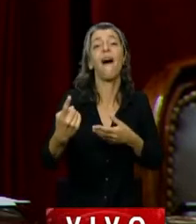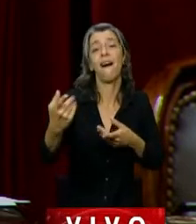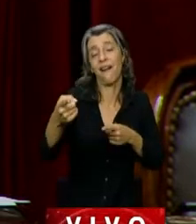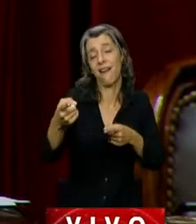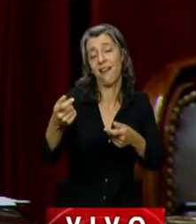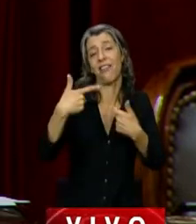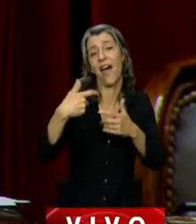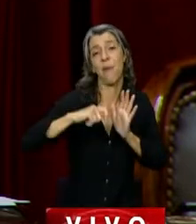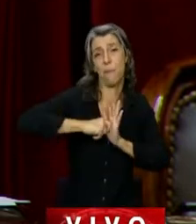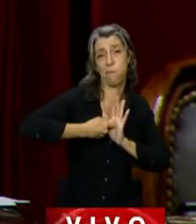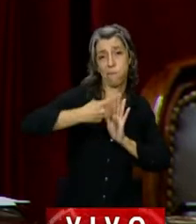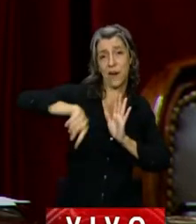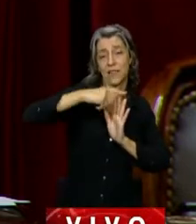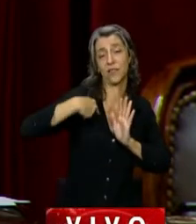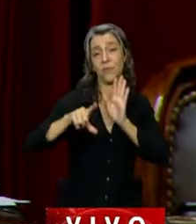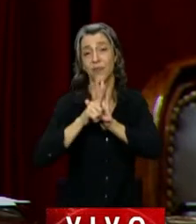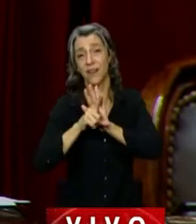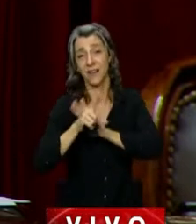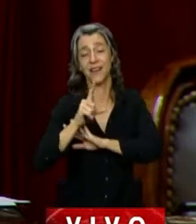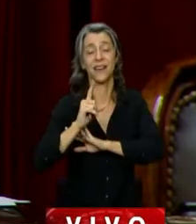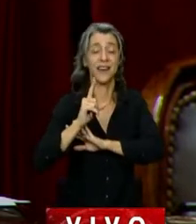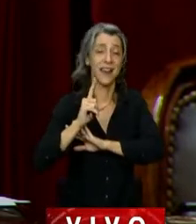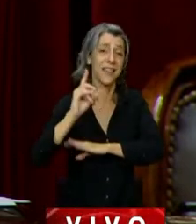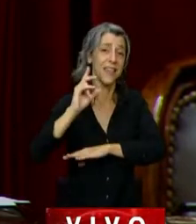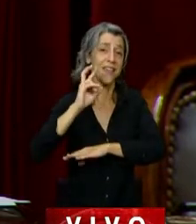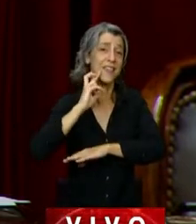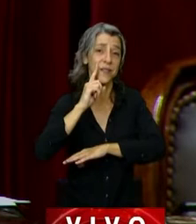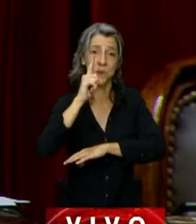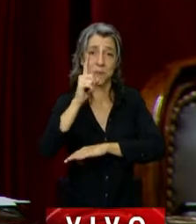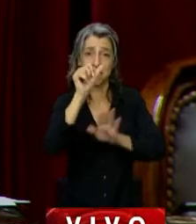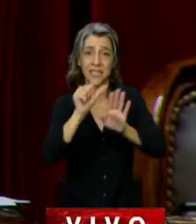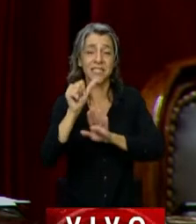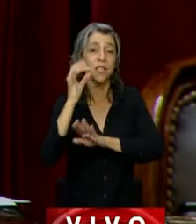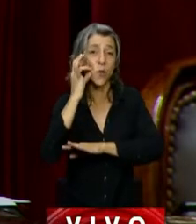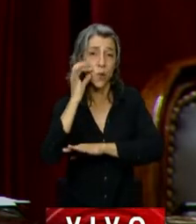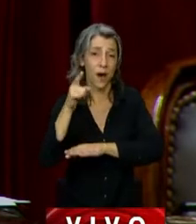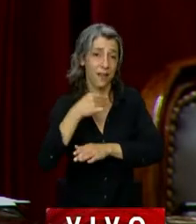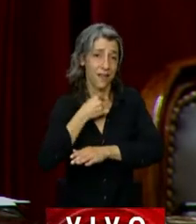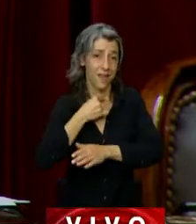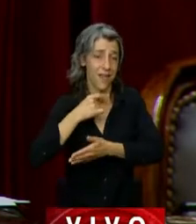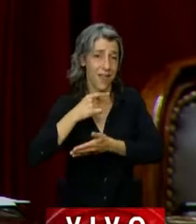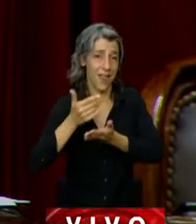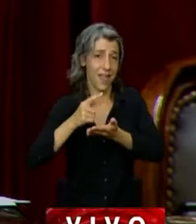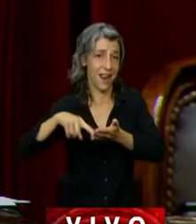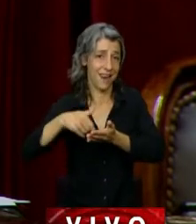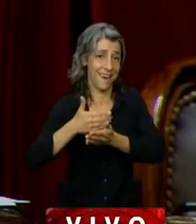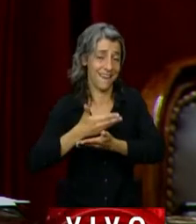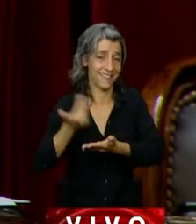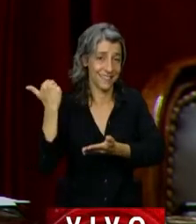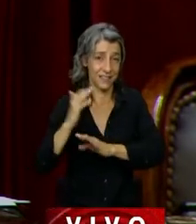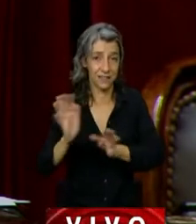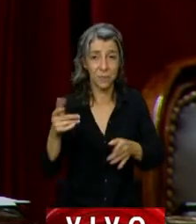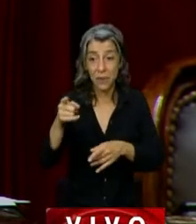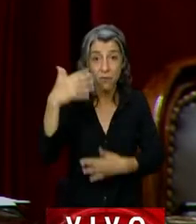y que la ley 19.640 pudiera desaparecer. Pero en ese apuro por ir contra la ley